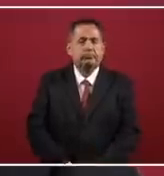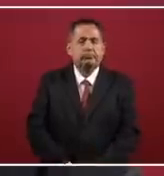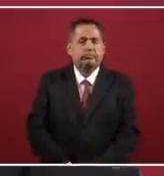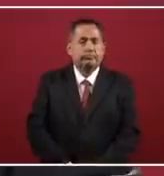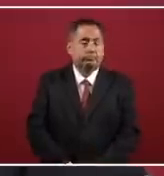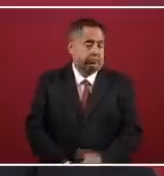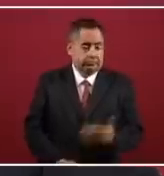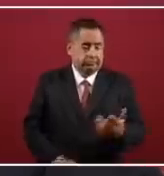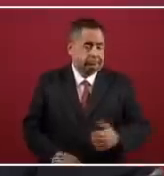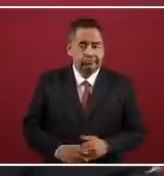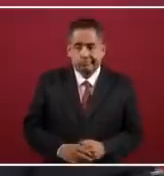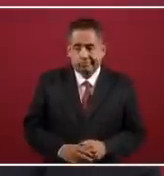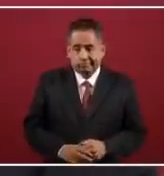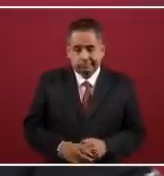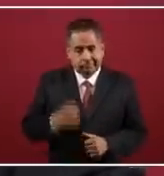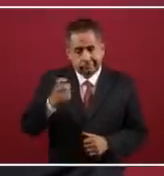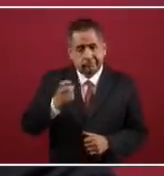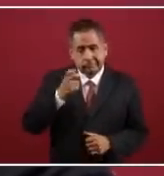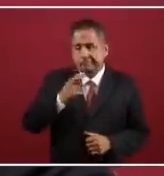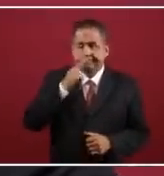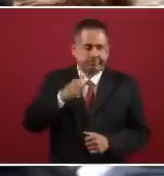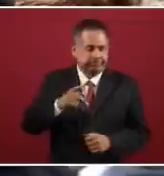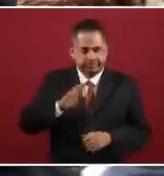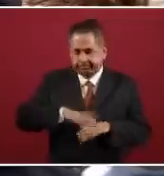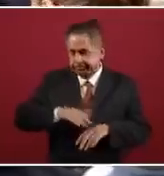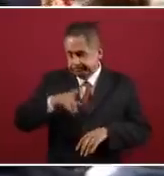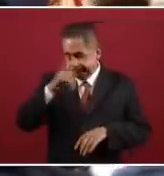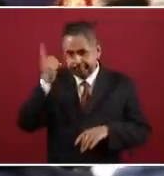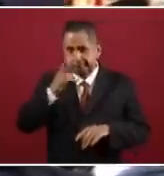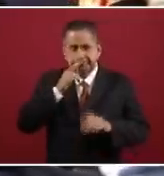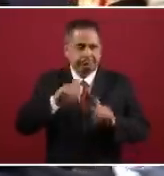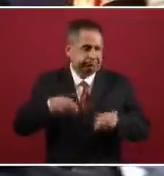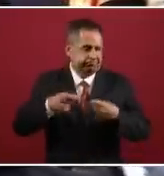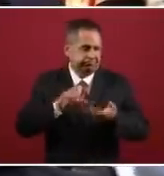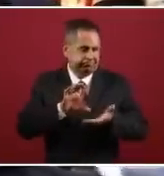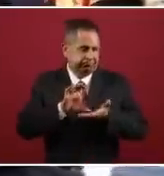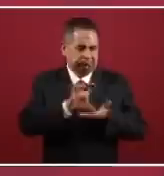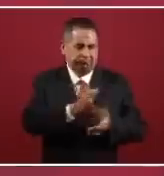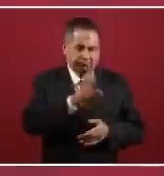porque esa es la mejor forma de